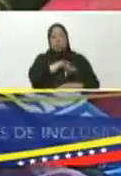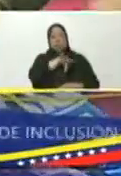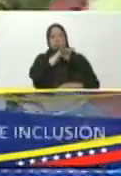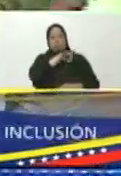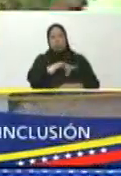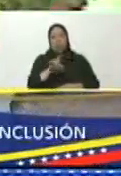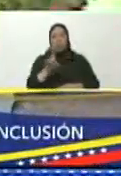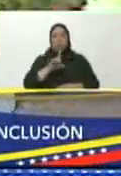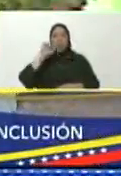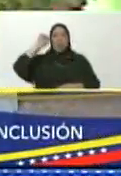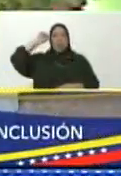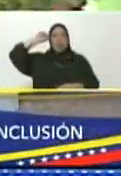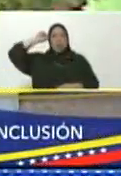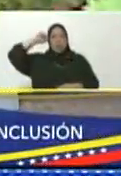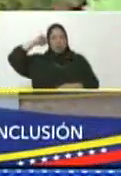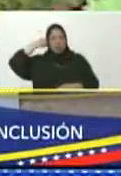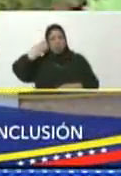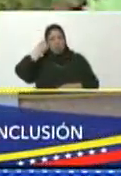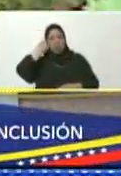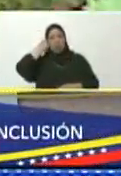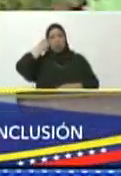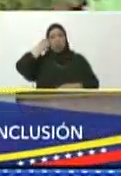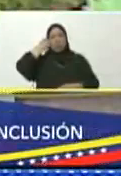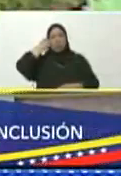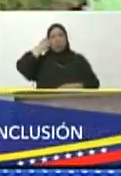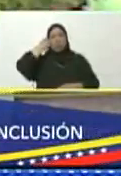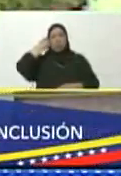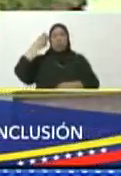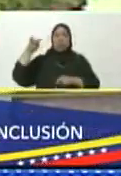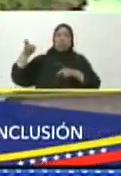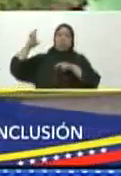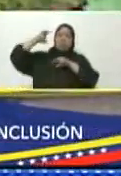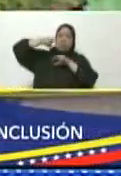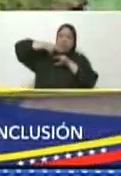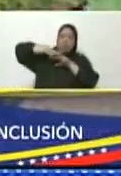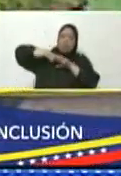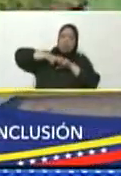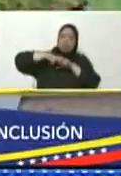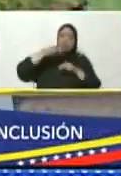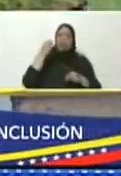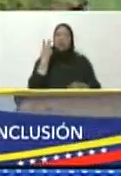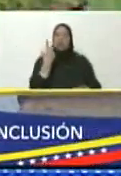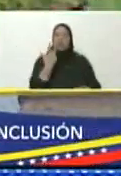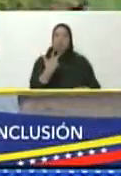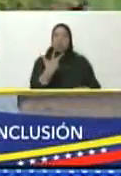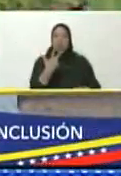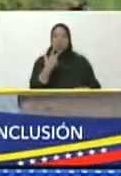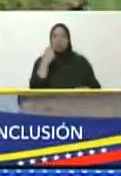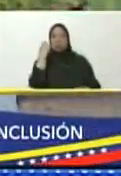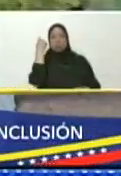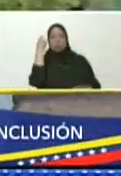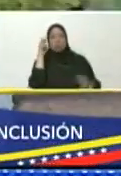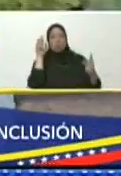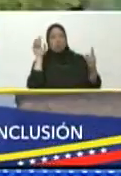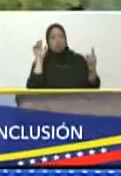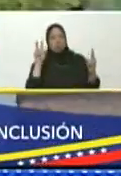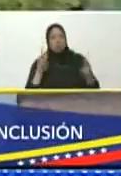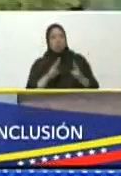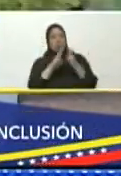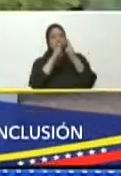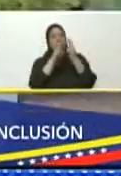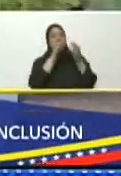uno no las recuerda al detalle, pero arriba estábamos sentados, los tres, cara a cara. Y él me